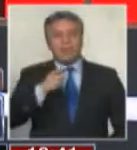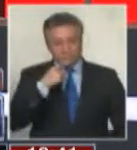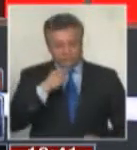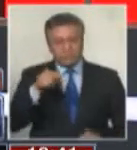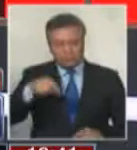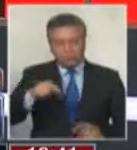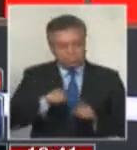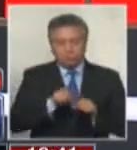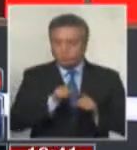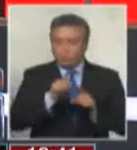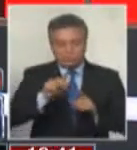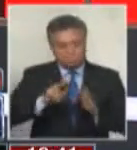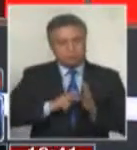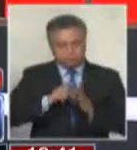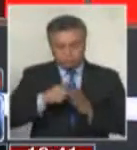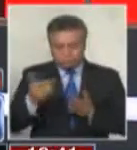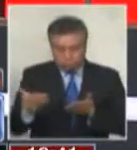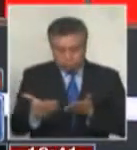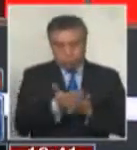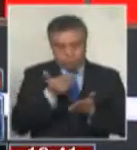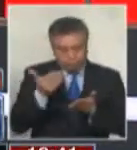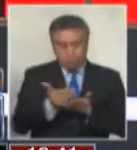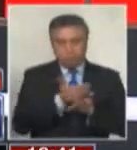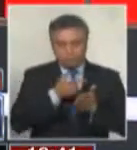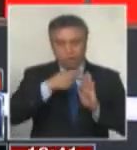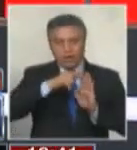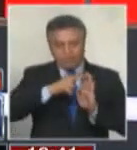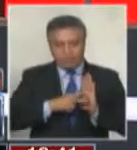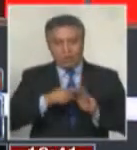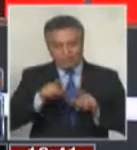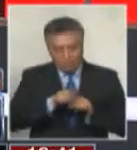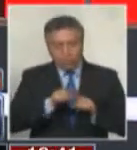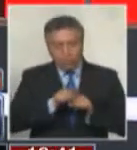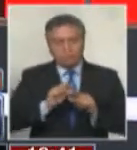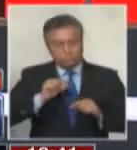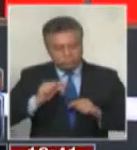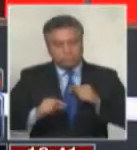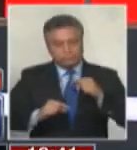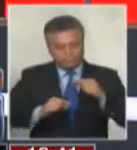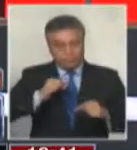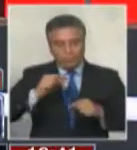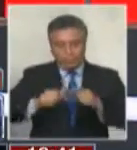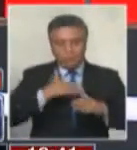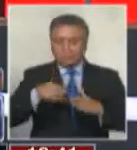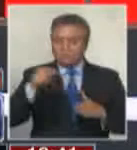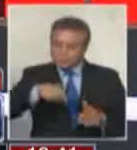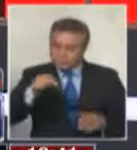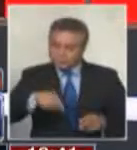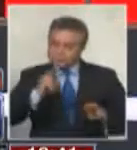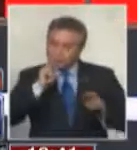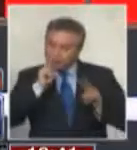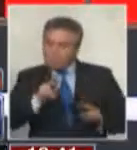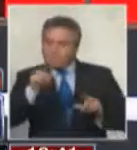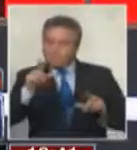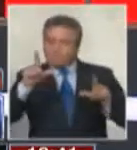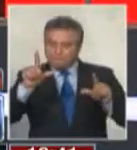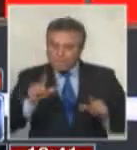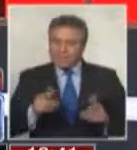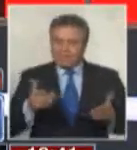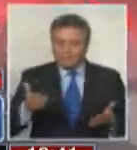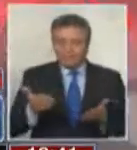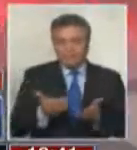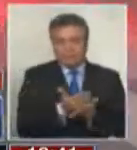paulatino la recaudación que tenía la reforma tributaria que eso claro se veía con menos a lo mejor es